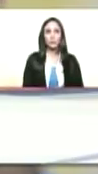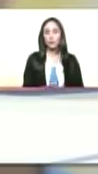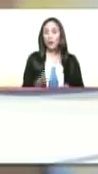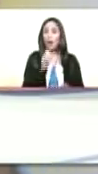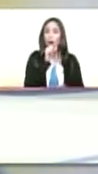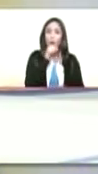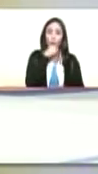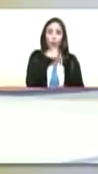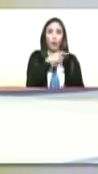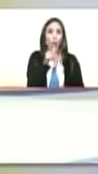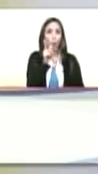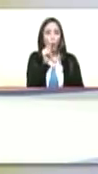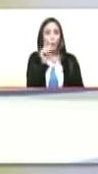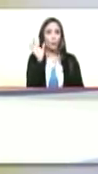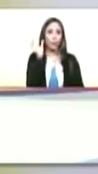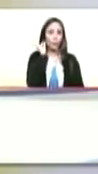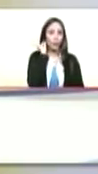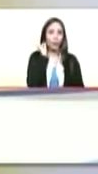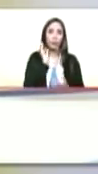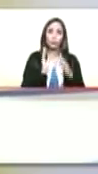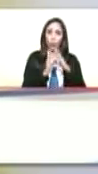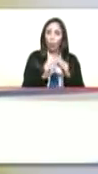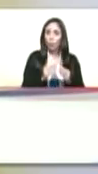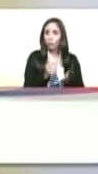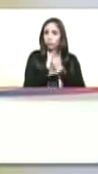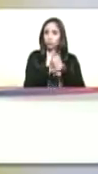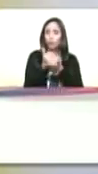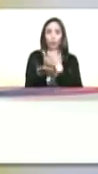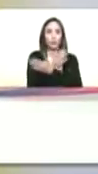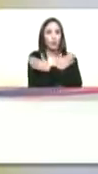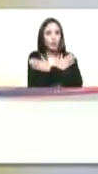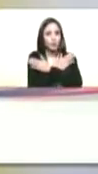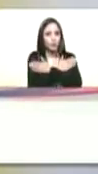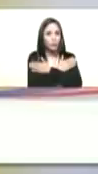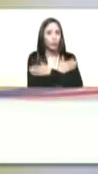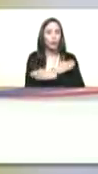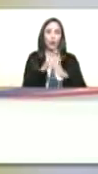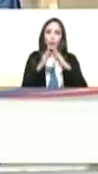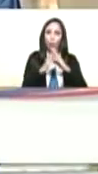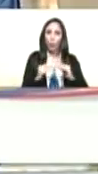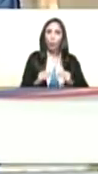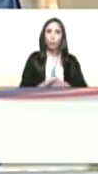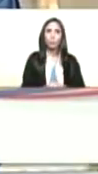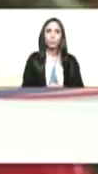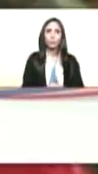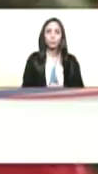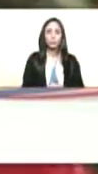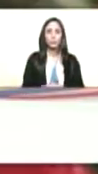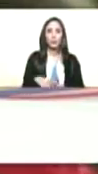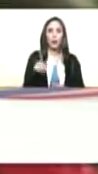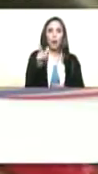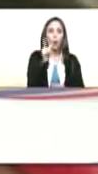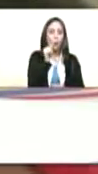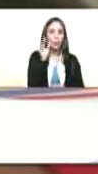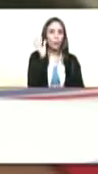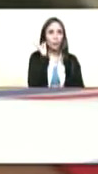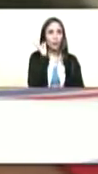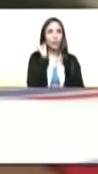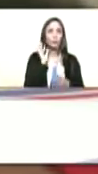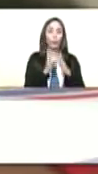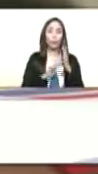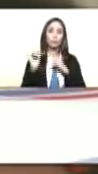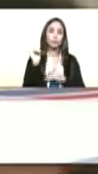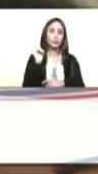al viejito, a la tercera edad, directo. Felicito a los pensionados y pensionadas, mujeres de la patria, te